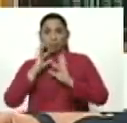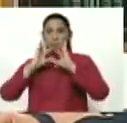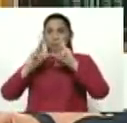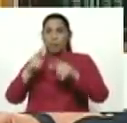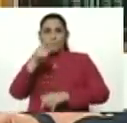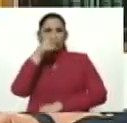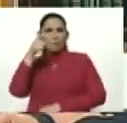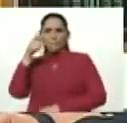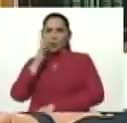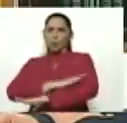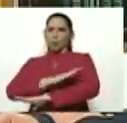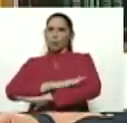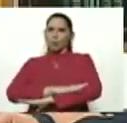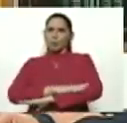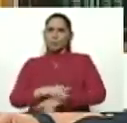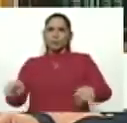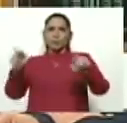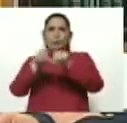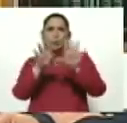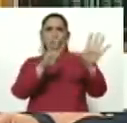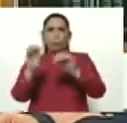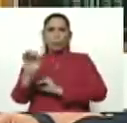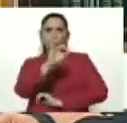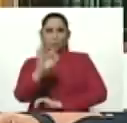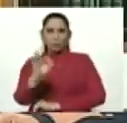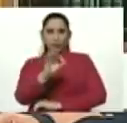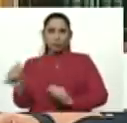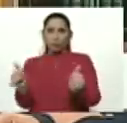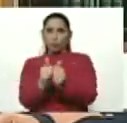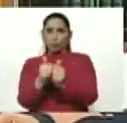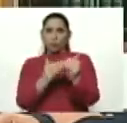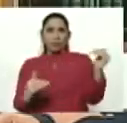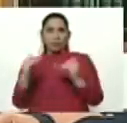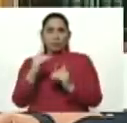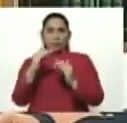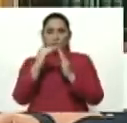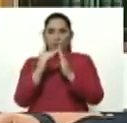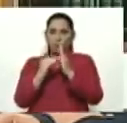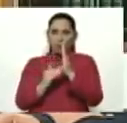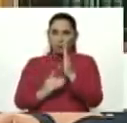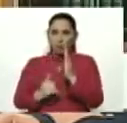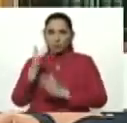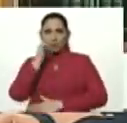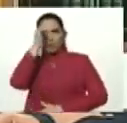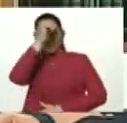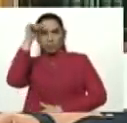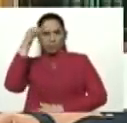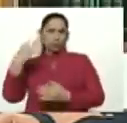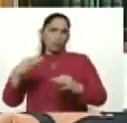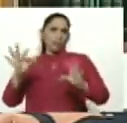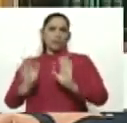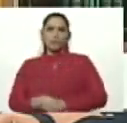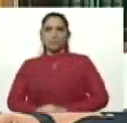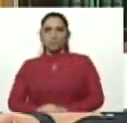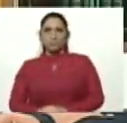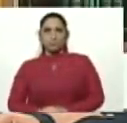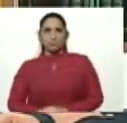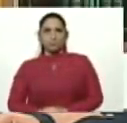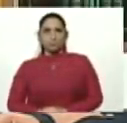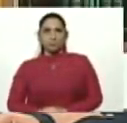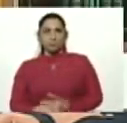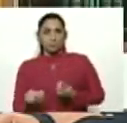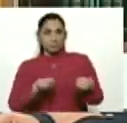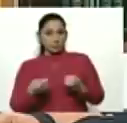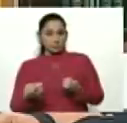observa un comportamiento parejo del 90% con una tendencia de disminución sábado y domingo, es natural. El